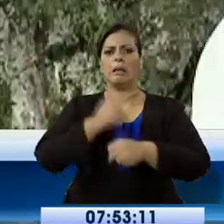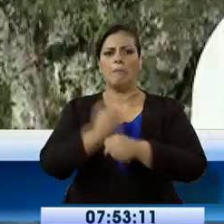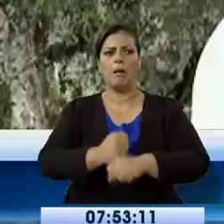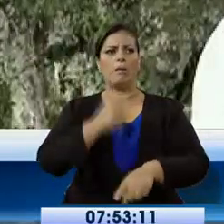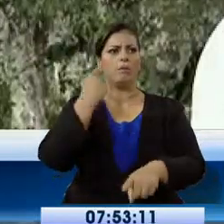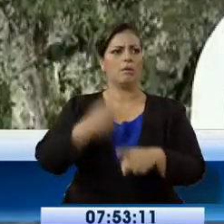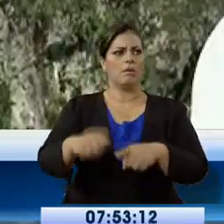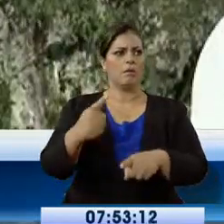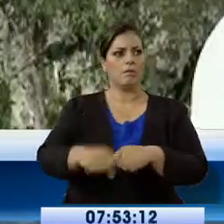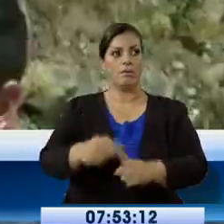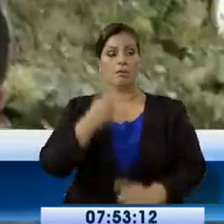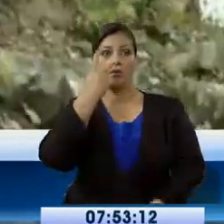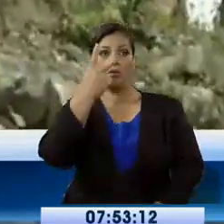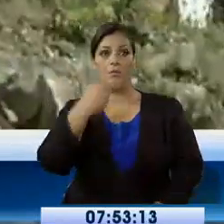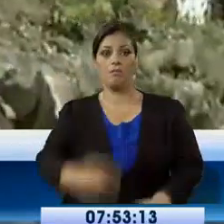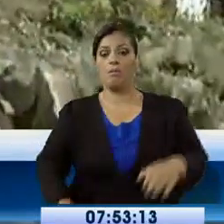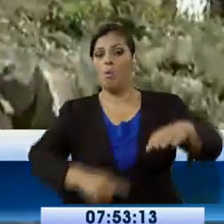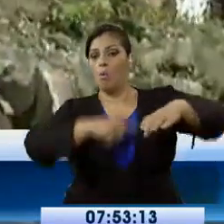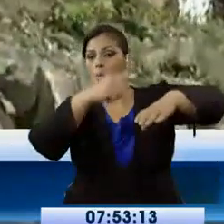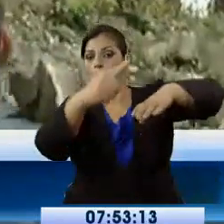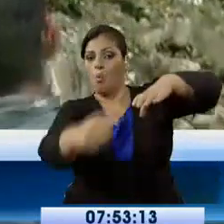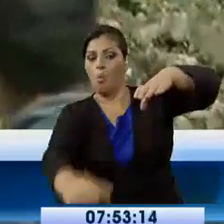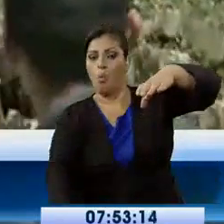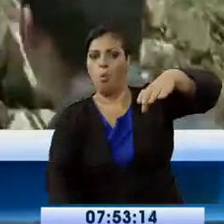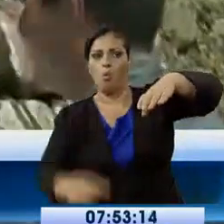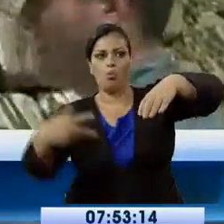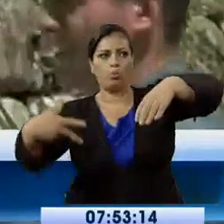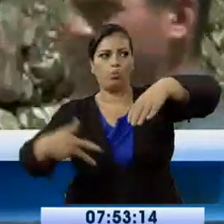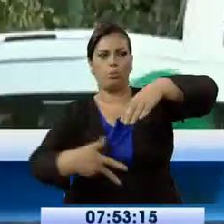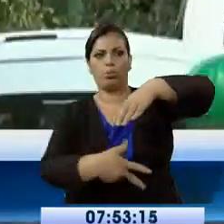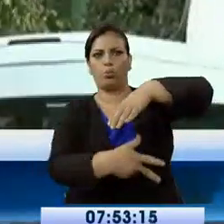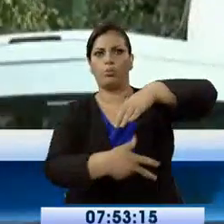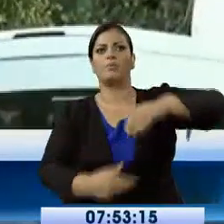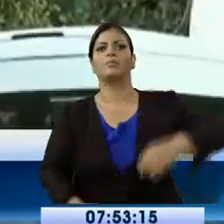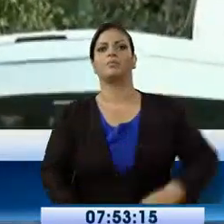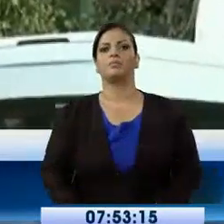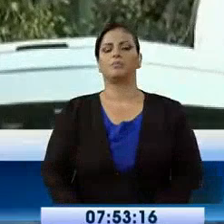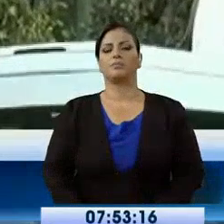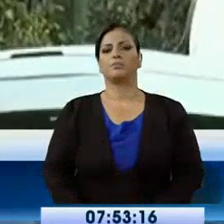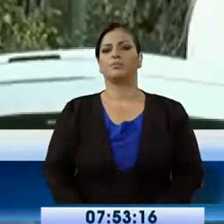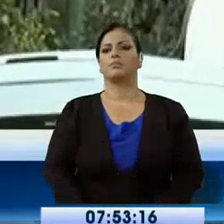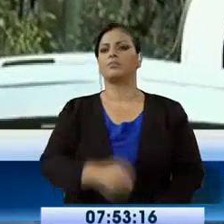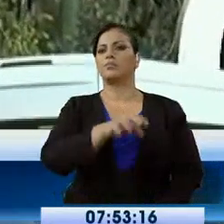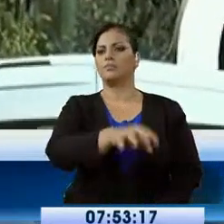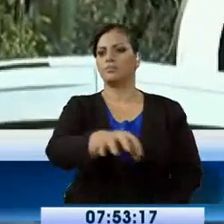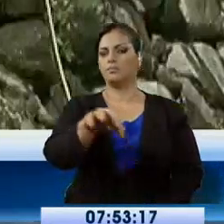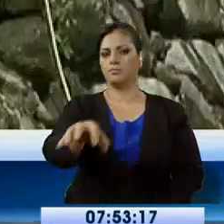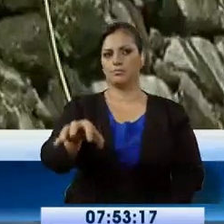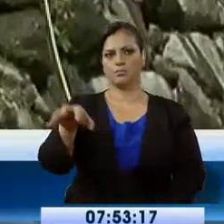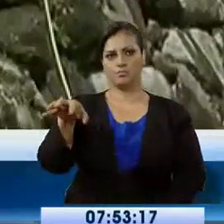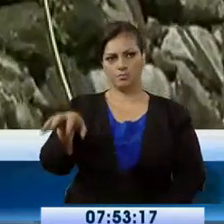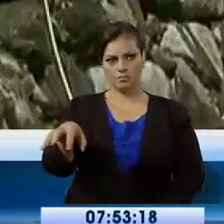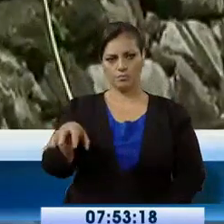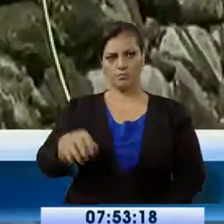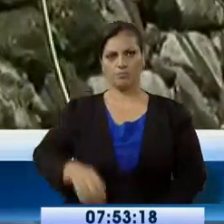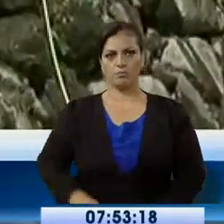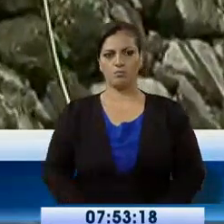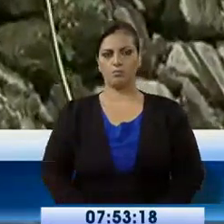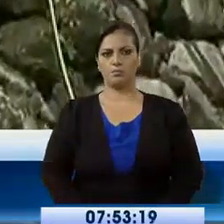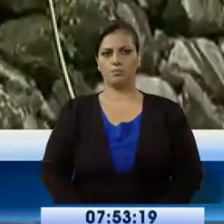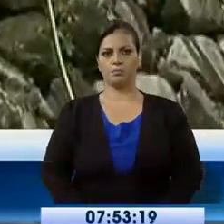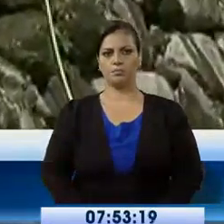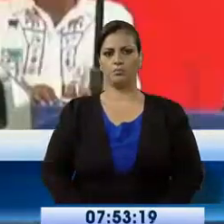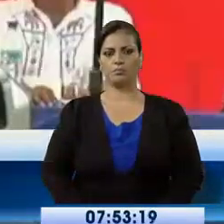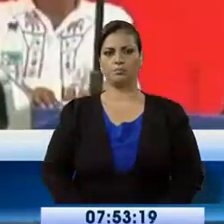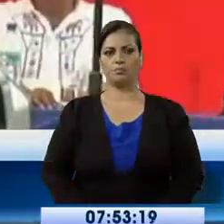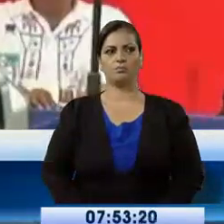entre las cuales están la construcción del mejoramiento de las vías Sevilla de Oro, San Pablo, San Pablo Quebrada Guayaquil y Guarumales Méndez. En